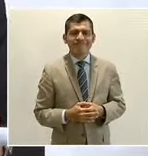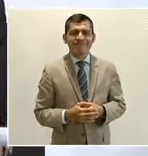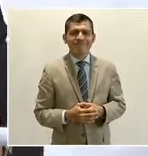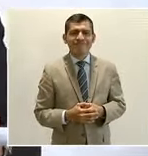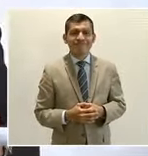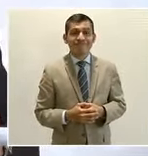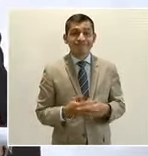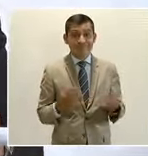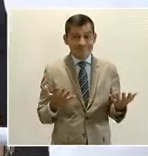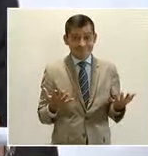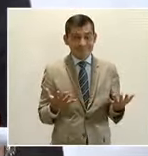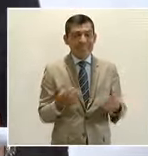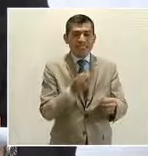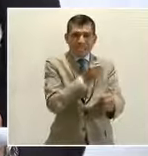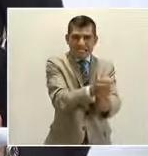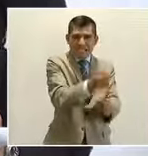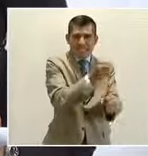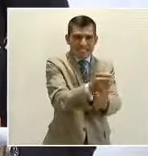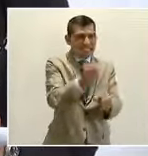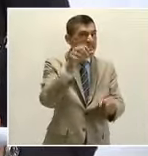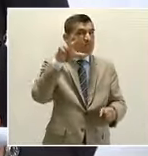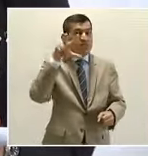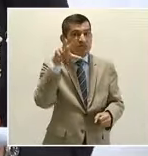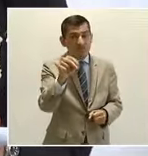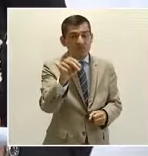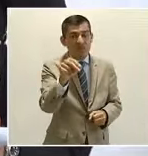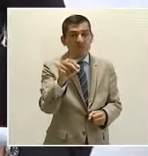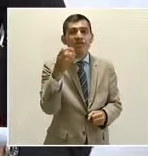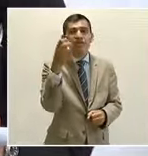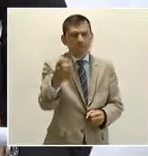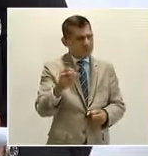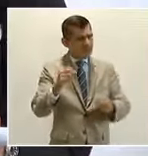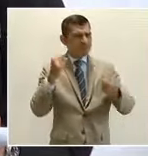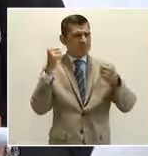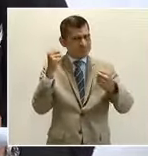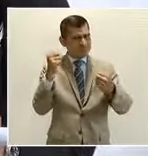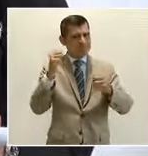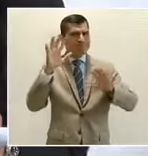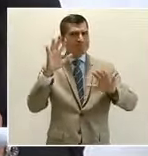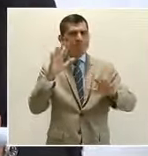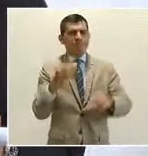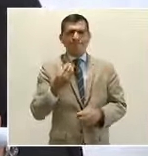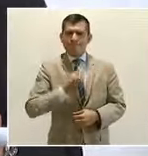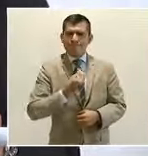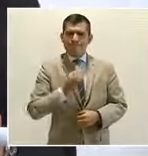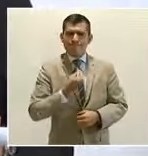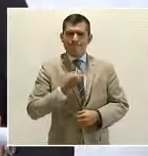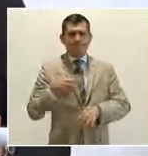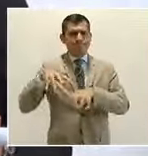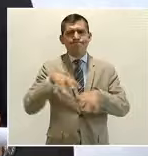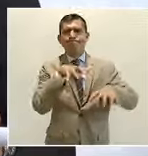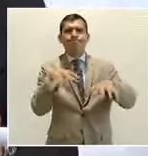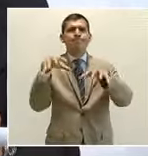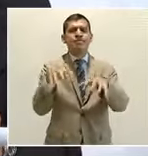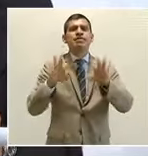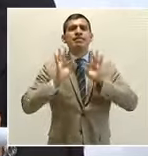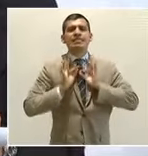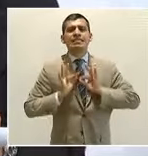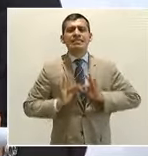la no violencia es una forma de lucha la resistencia civil pacífica